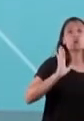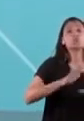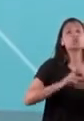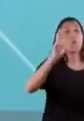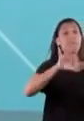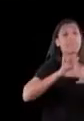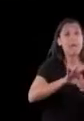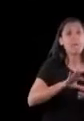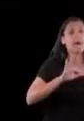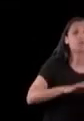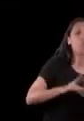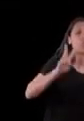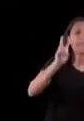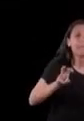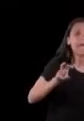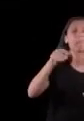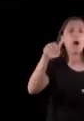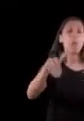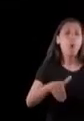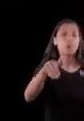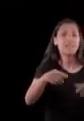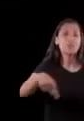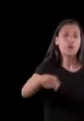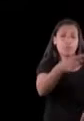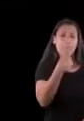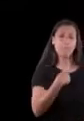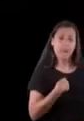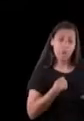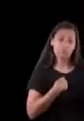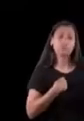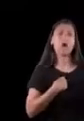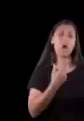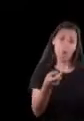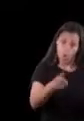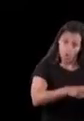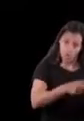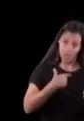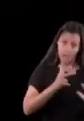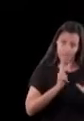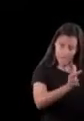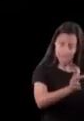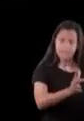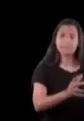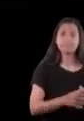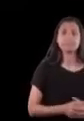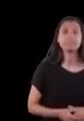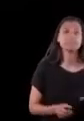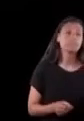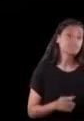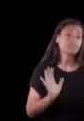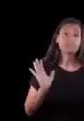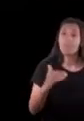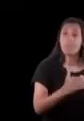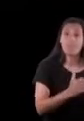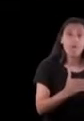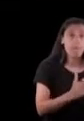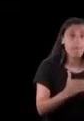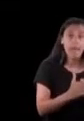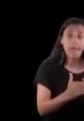de incertidumbre. El tema es lo que señalabas vos recién, Mauricio, que lo haga a tan pocos